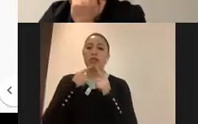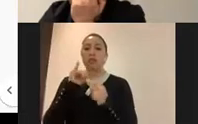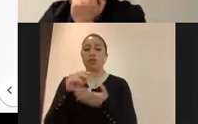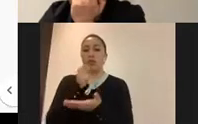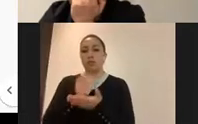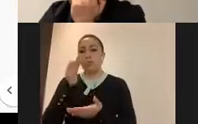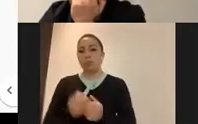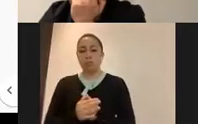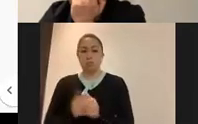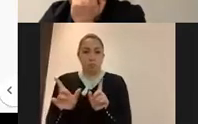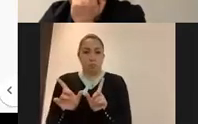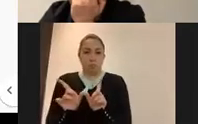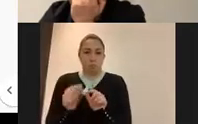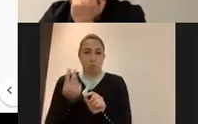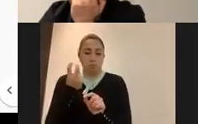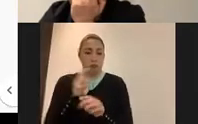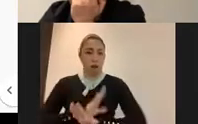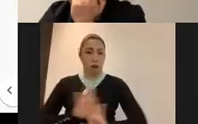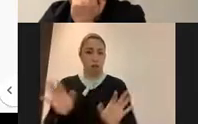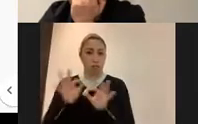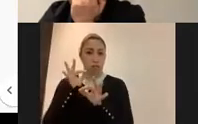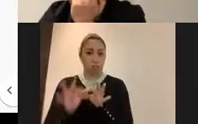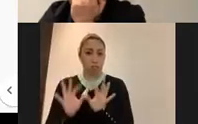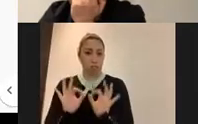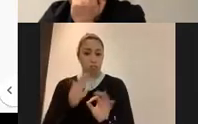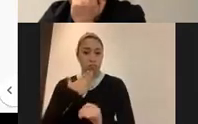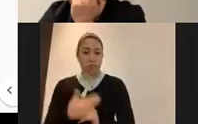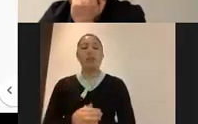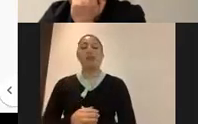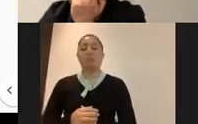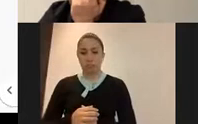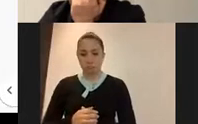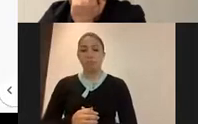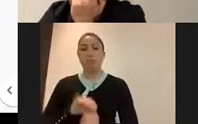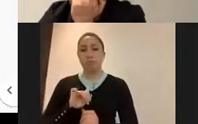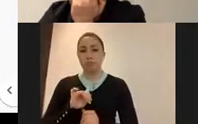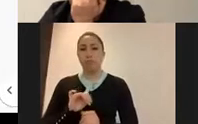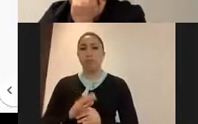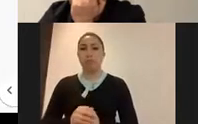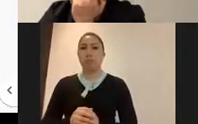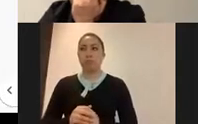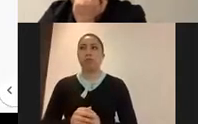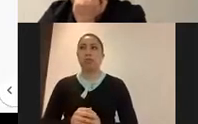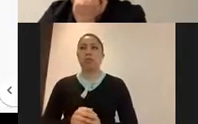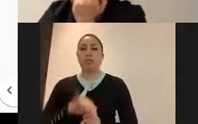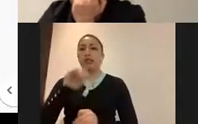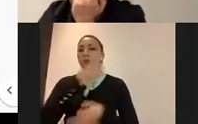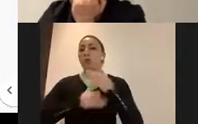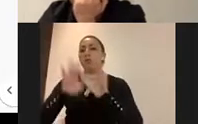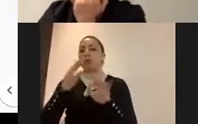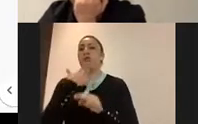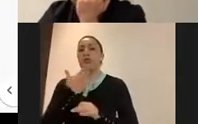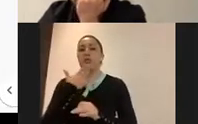Creo que con eso resolvería, ¿no? Diputado José Luis, efectivamente, por obvio de tiempo, como lo mencionaba, exacto. Evidentemente que